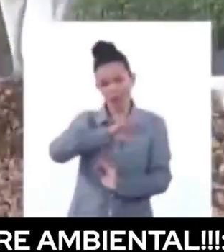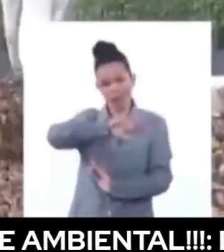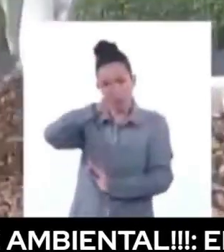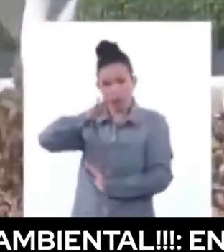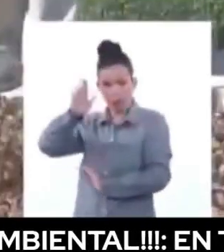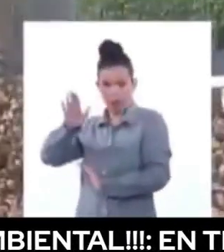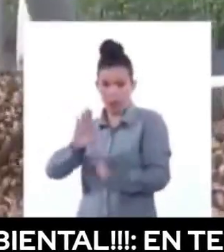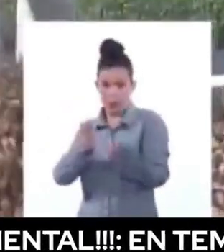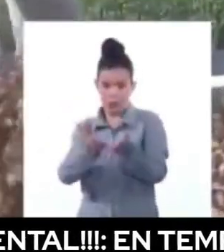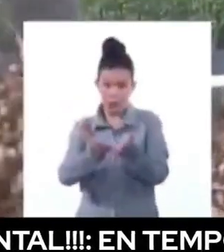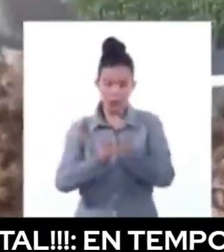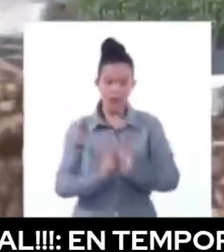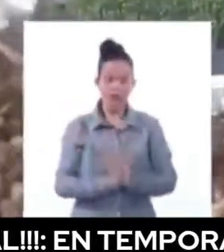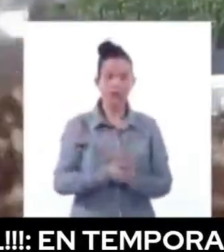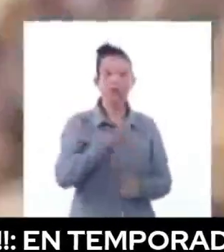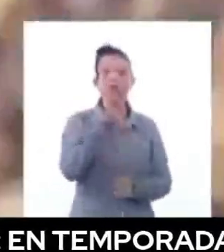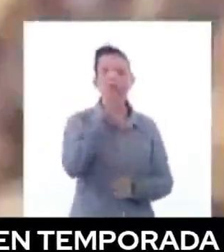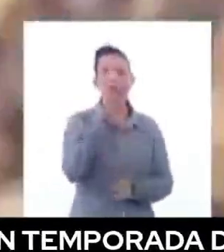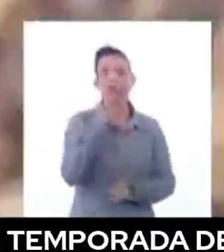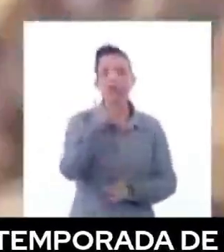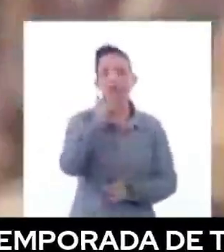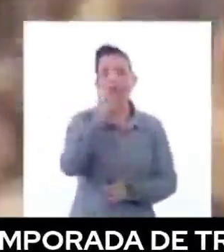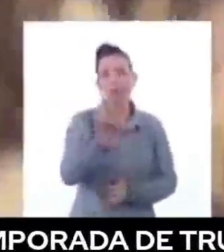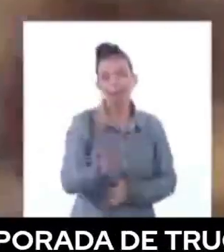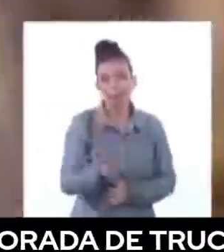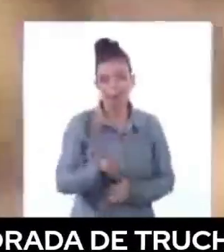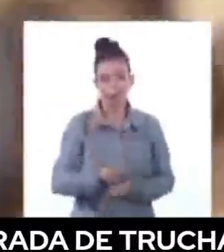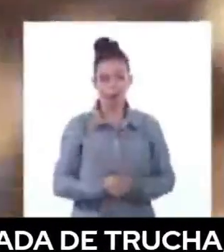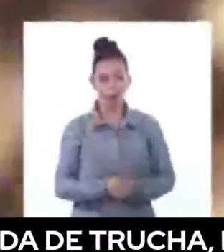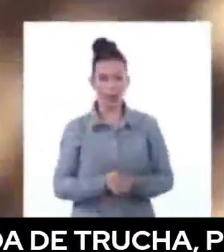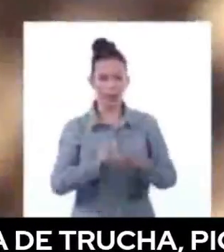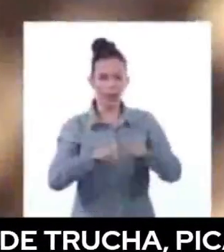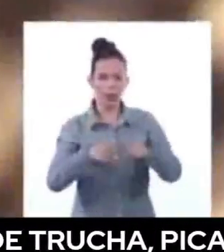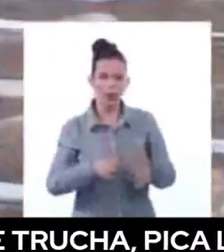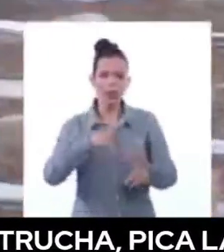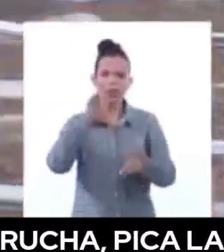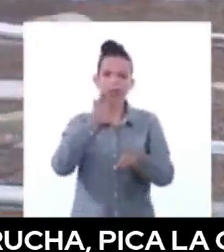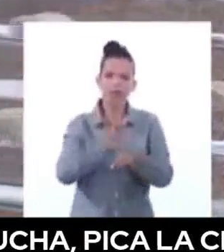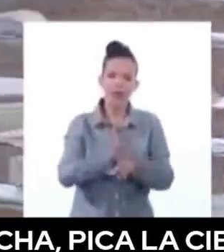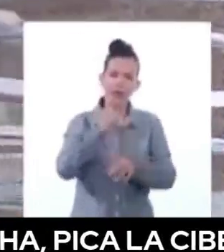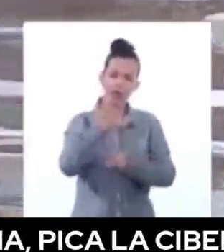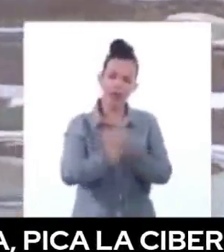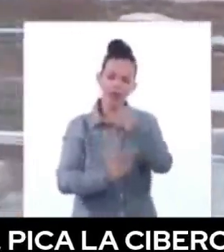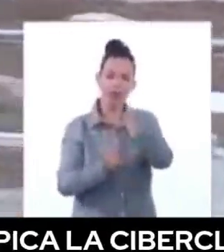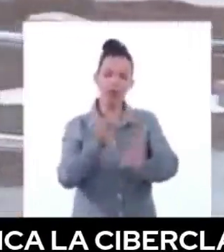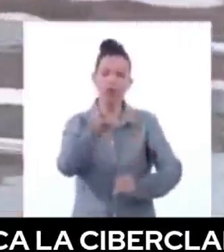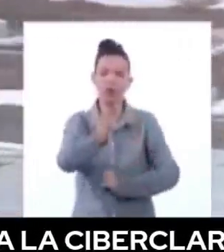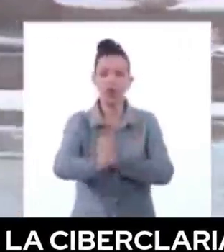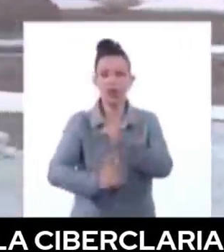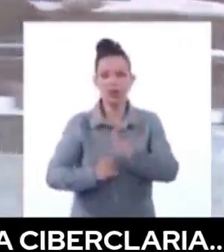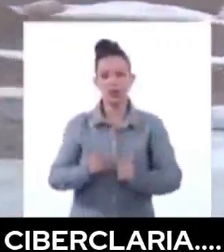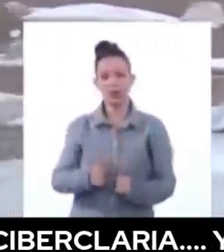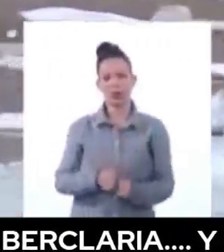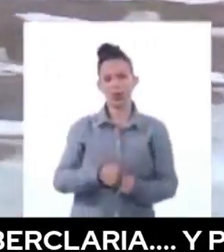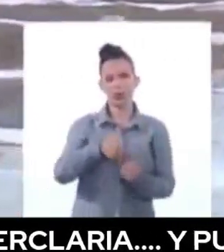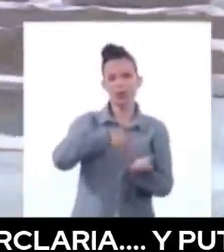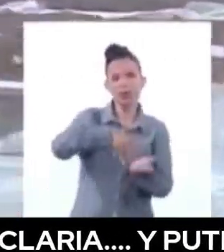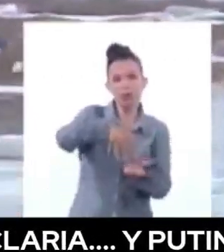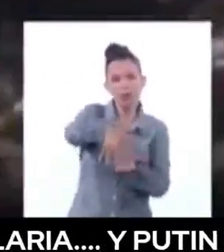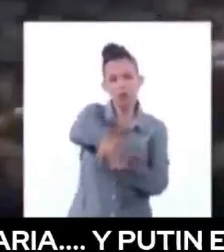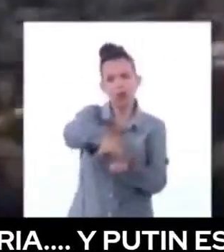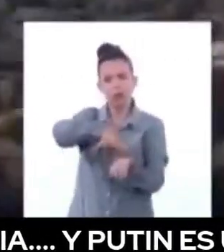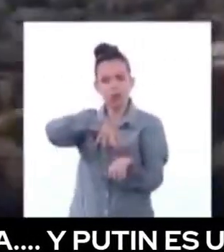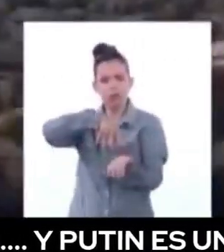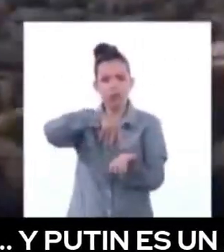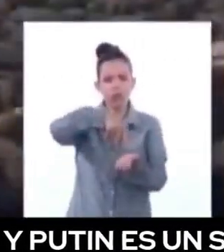se hace entre toda la tribu. A veces, los enfermos se quedan solo en la seca del café, mientras que